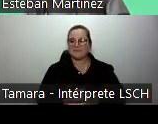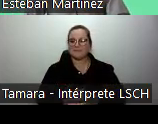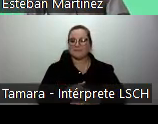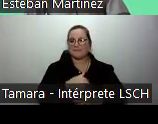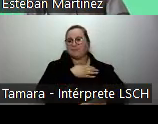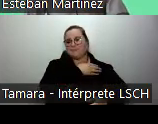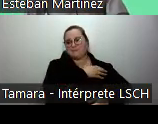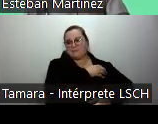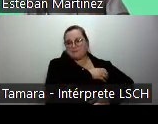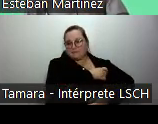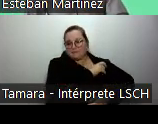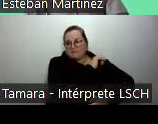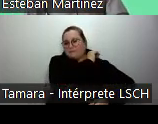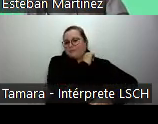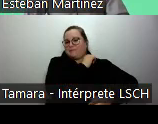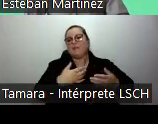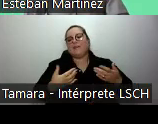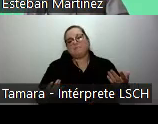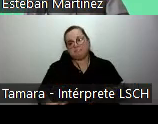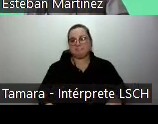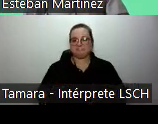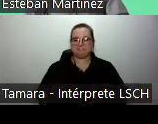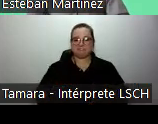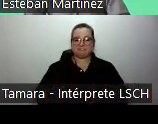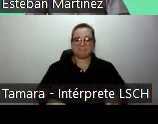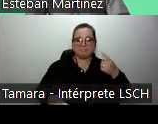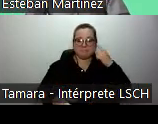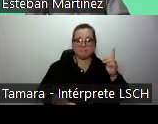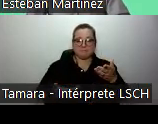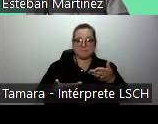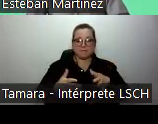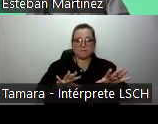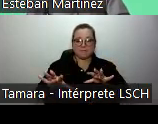mano Ah bueno pero mira por cualquier cosa